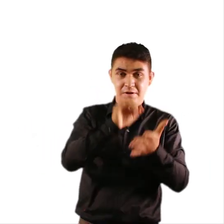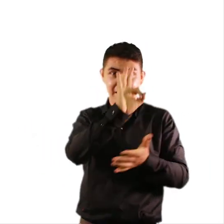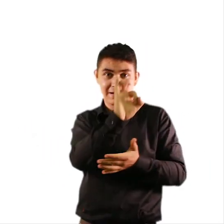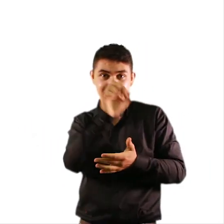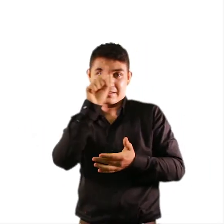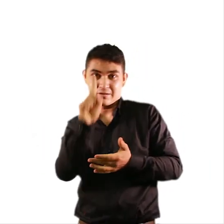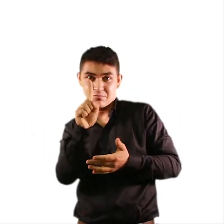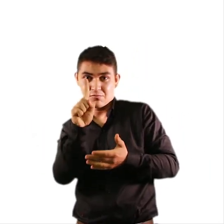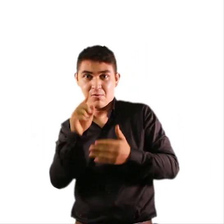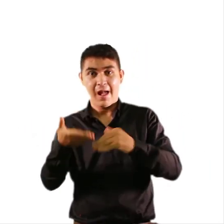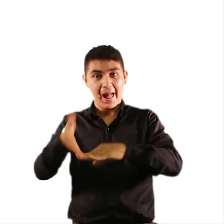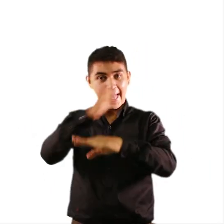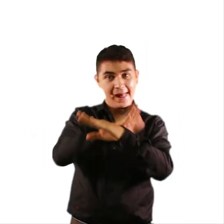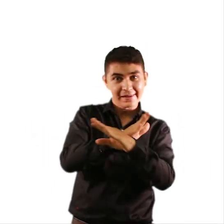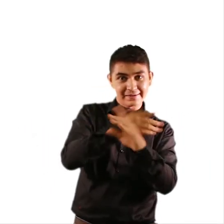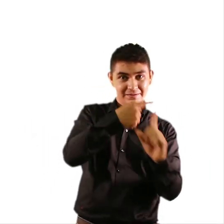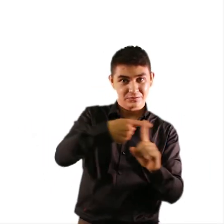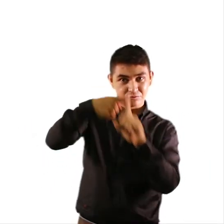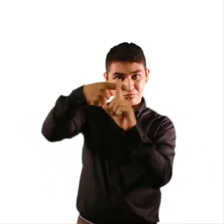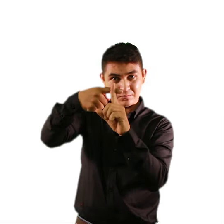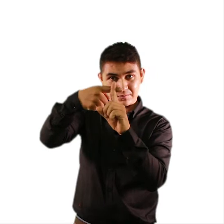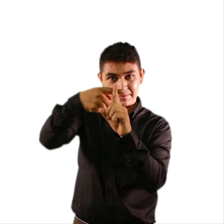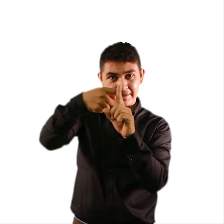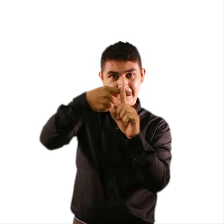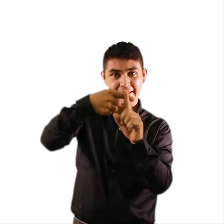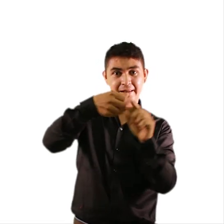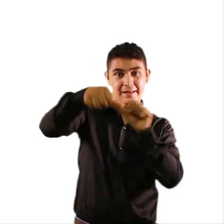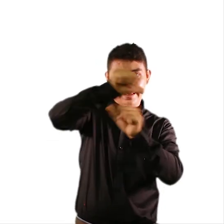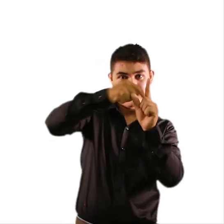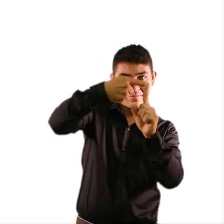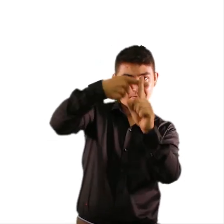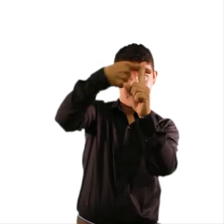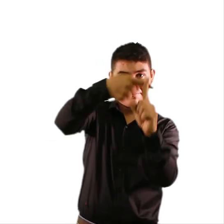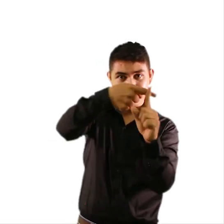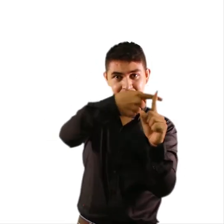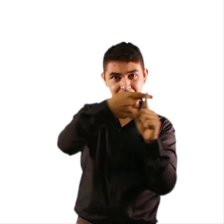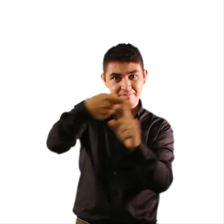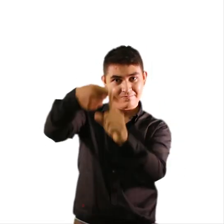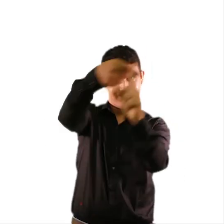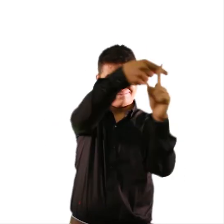estaba sumando pasa al otro lado restando.